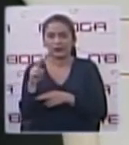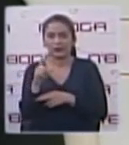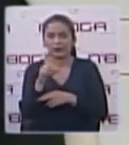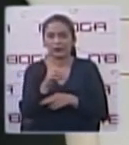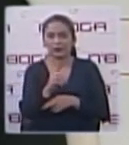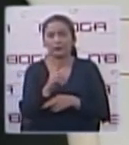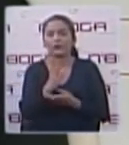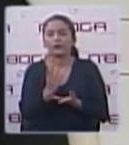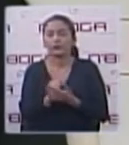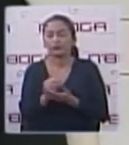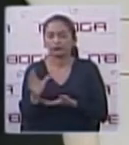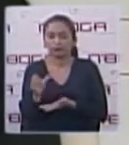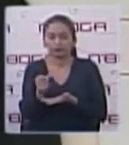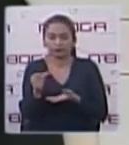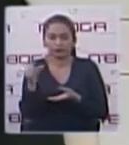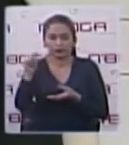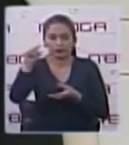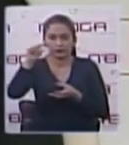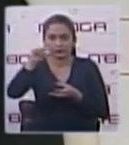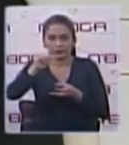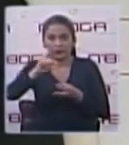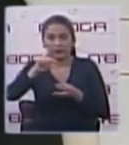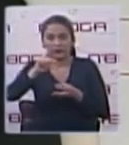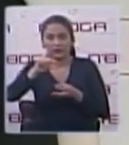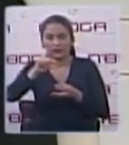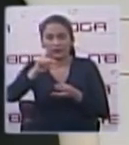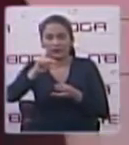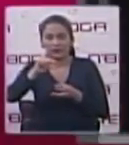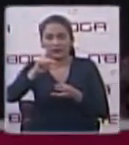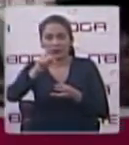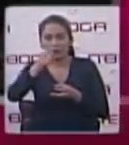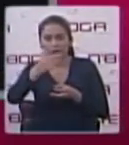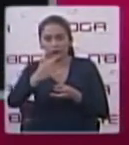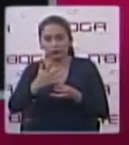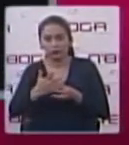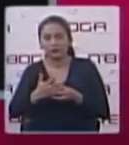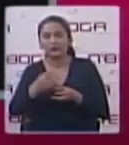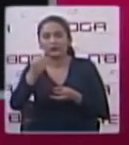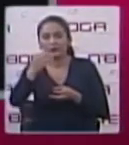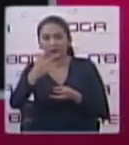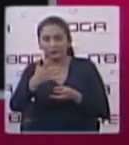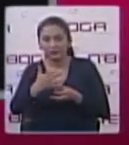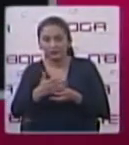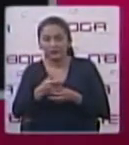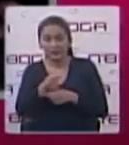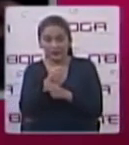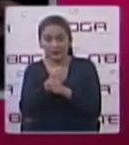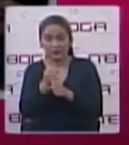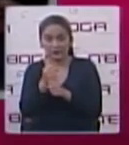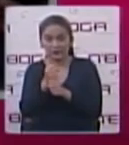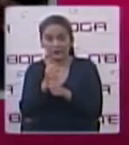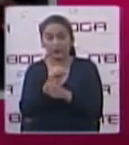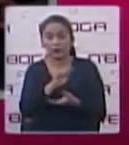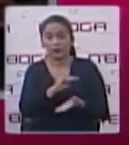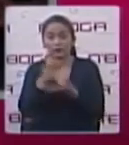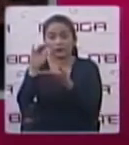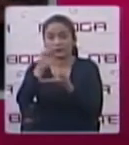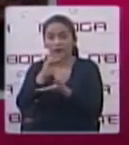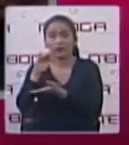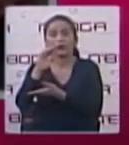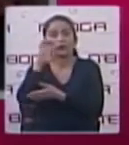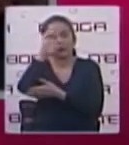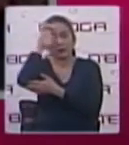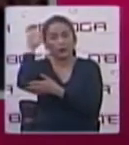frío. Esto usualmente está haciendo un boom en lo que es en Europa y los Estados Unidos, así